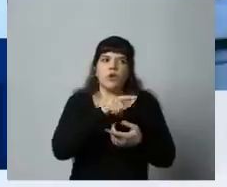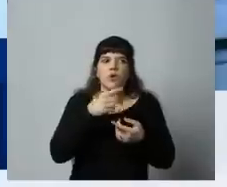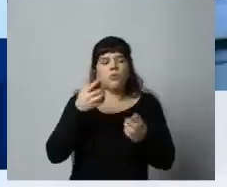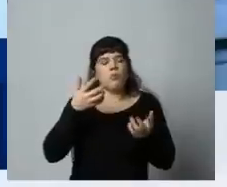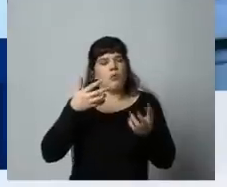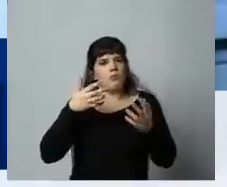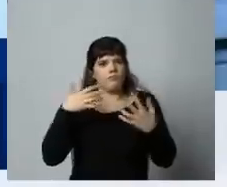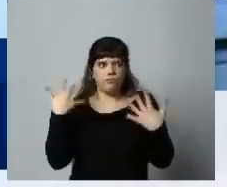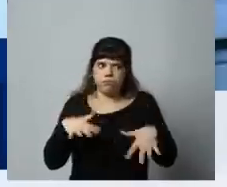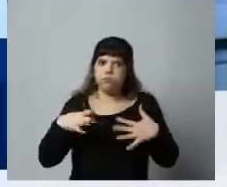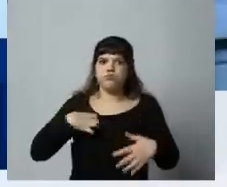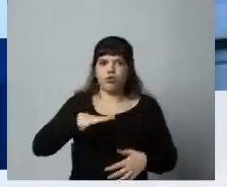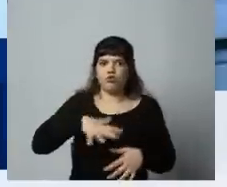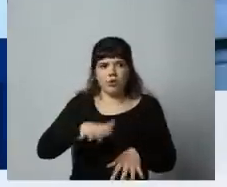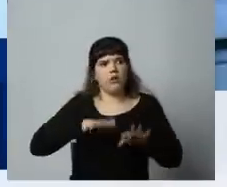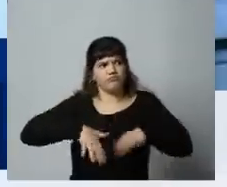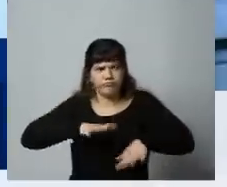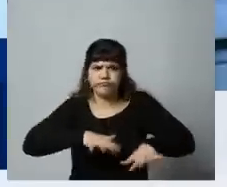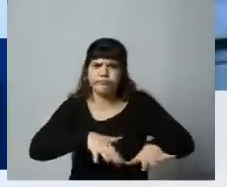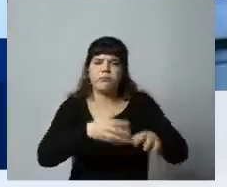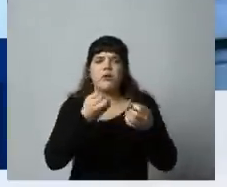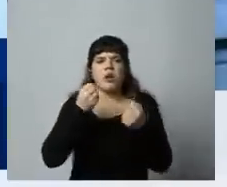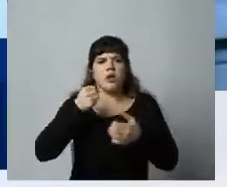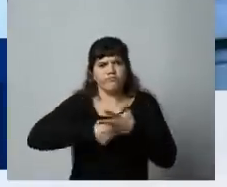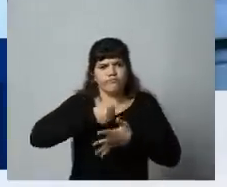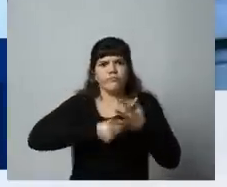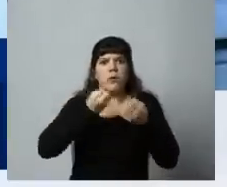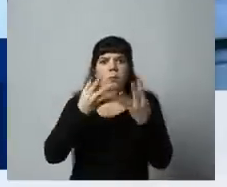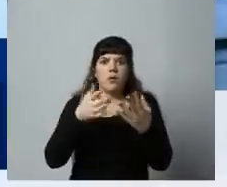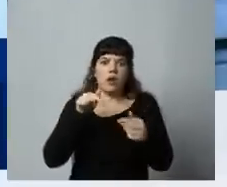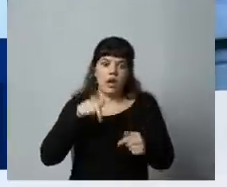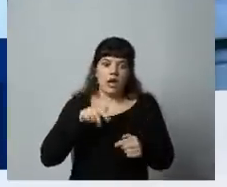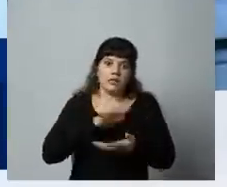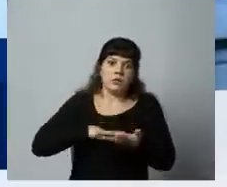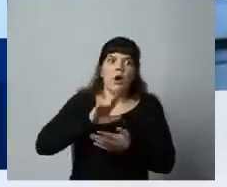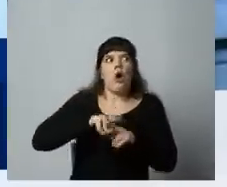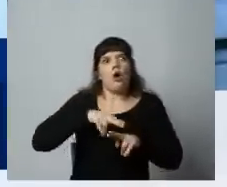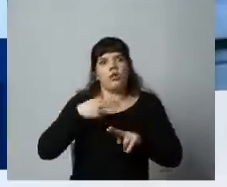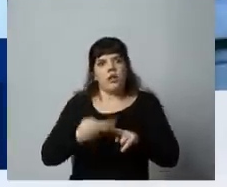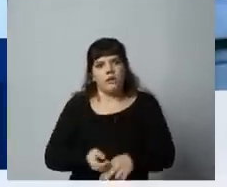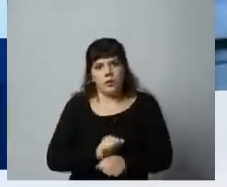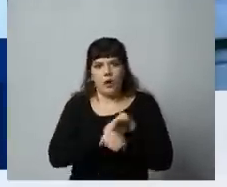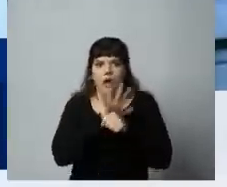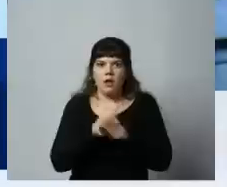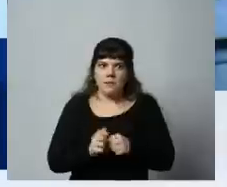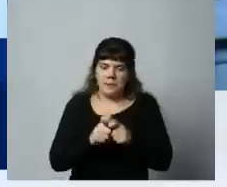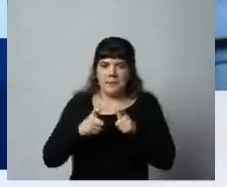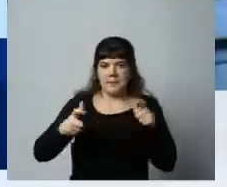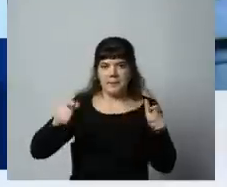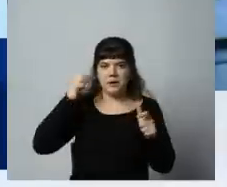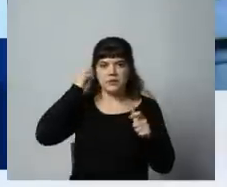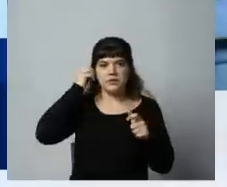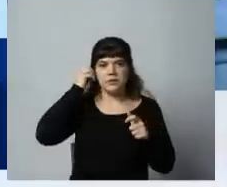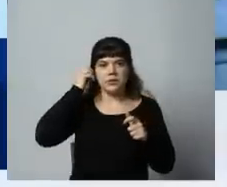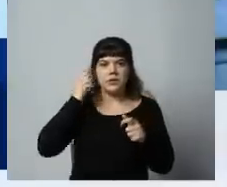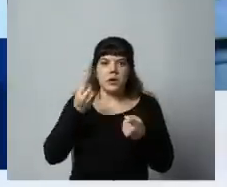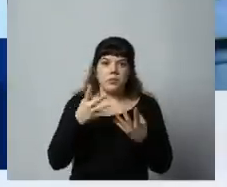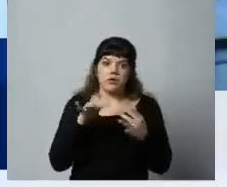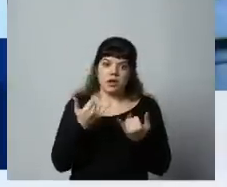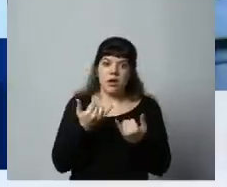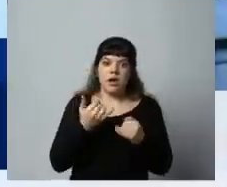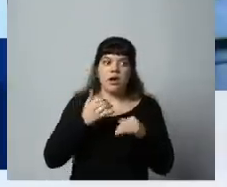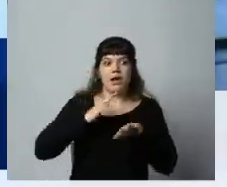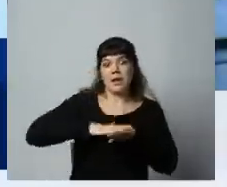social con todos los riesgos que eso tiene ahora en este contexto de nuevo de pandemia no que también ya hemos escuchado que parte de la